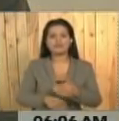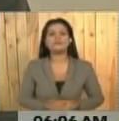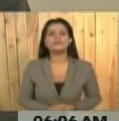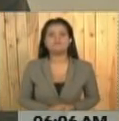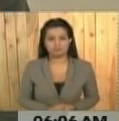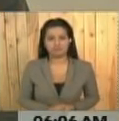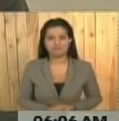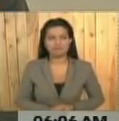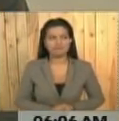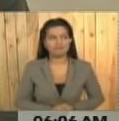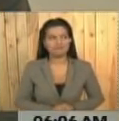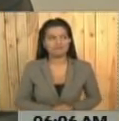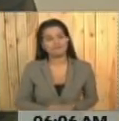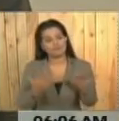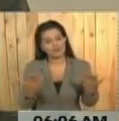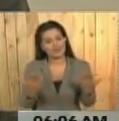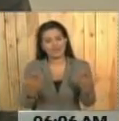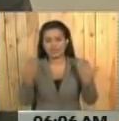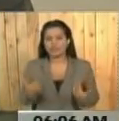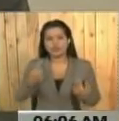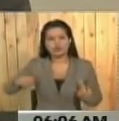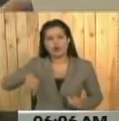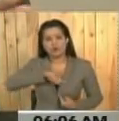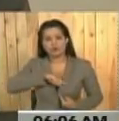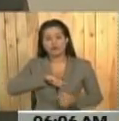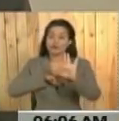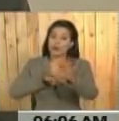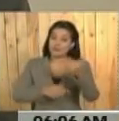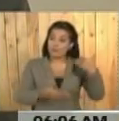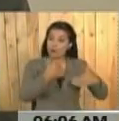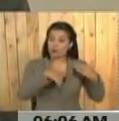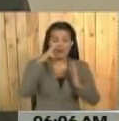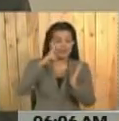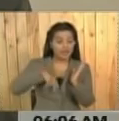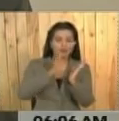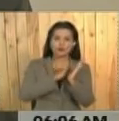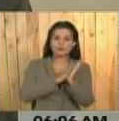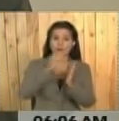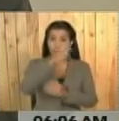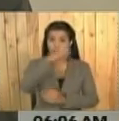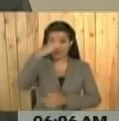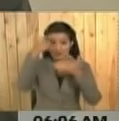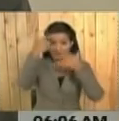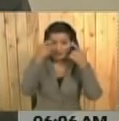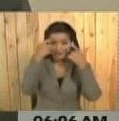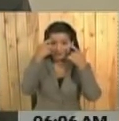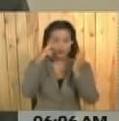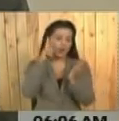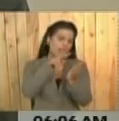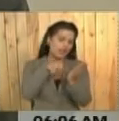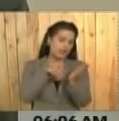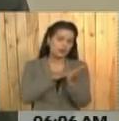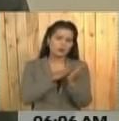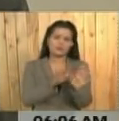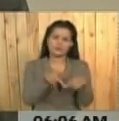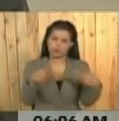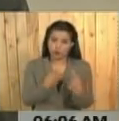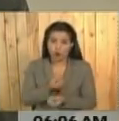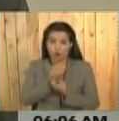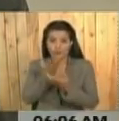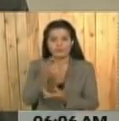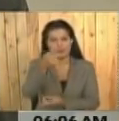Eso lo que somos yo estos días estaba leyendo un cosas del comante Chávez hice el comentario No porque